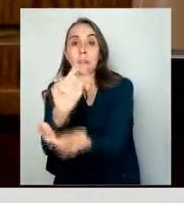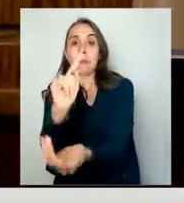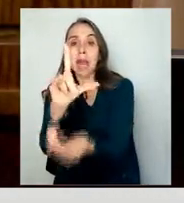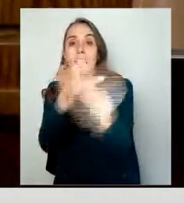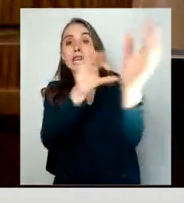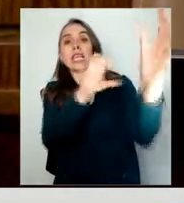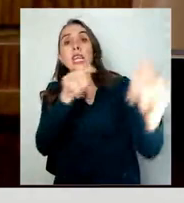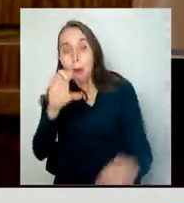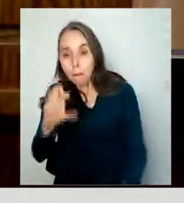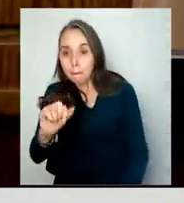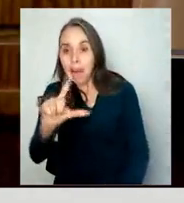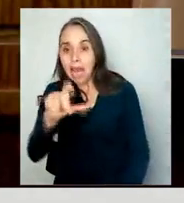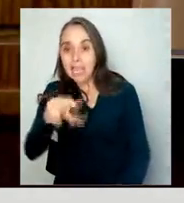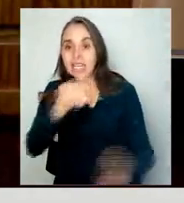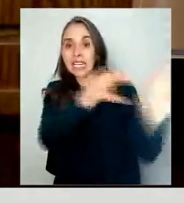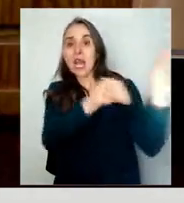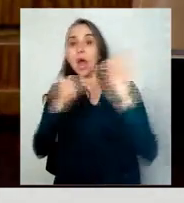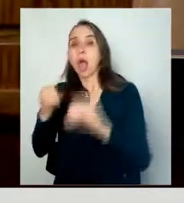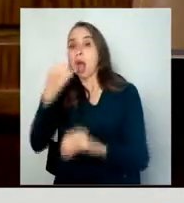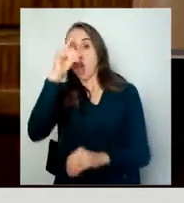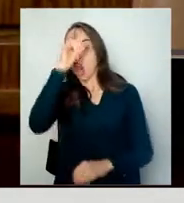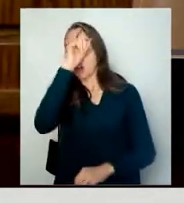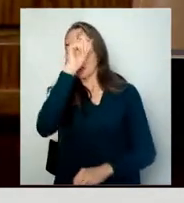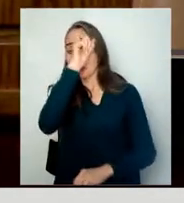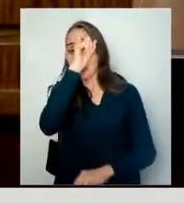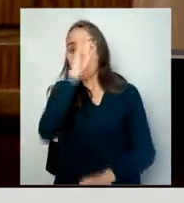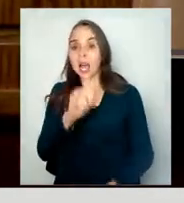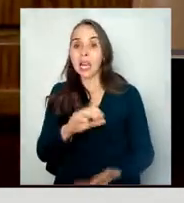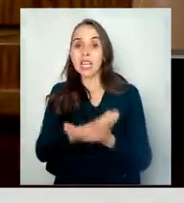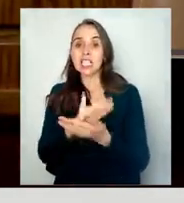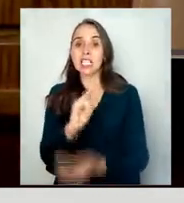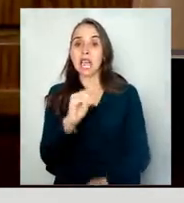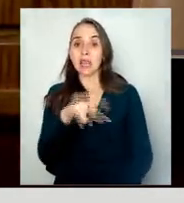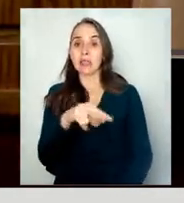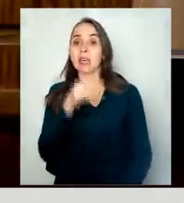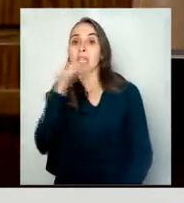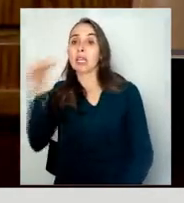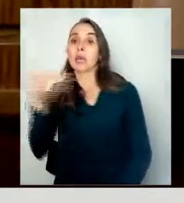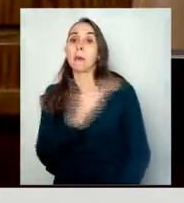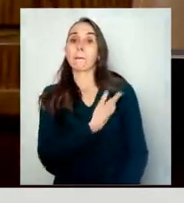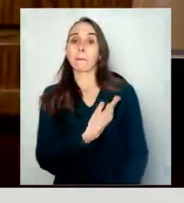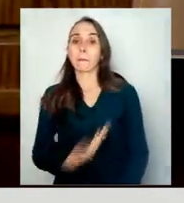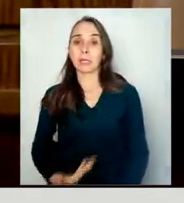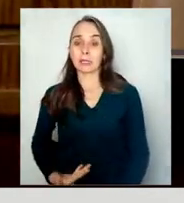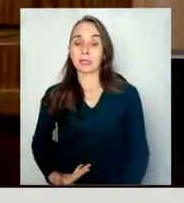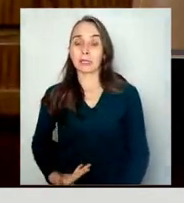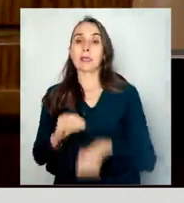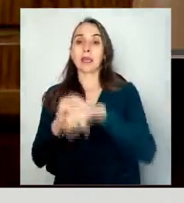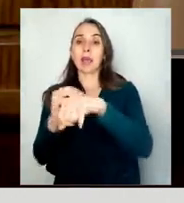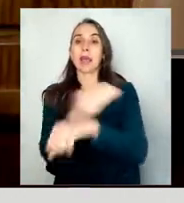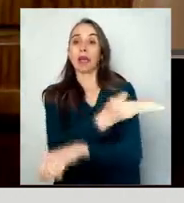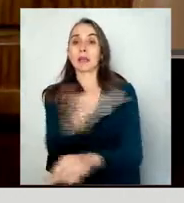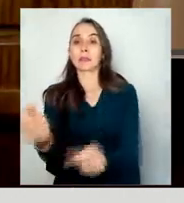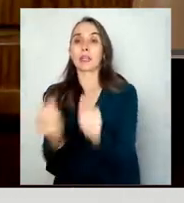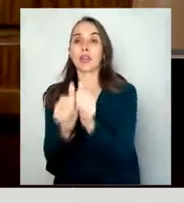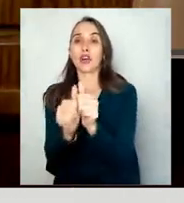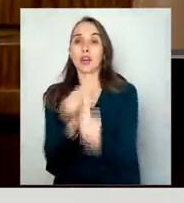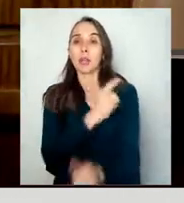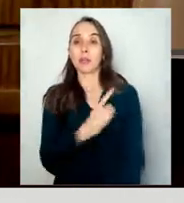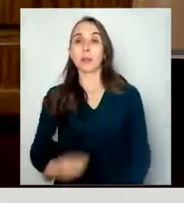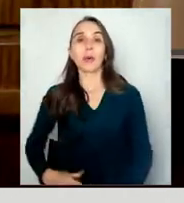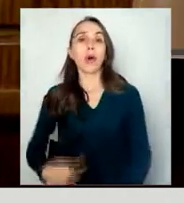del hospital de chaitén estimado presidente estimados colegas el día de ayer